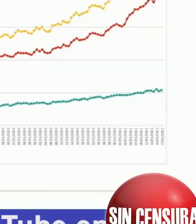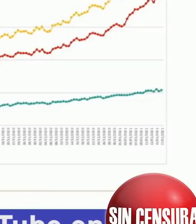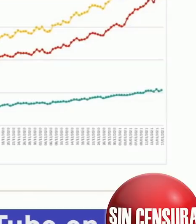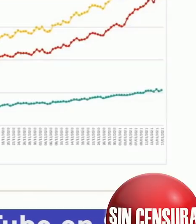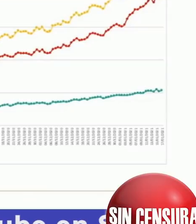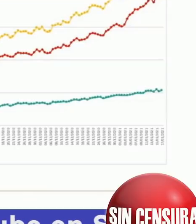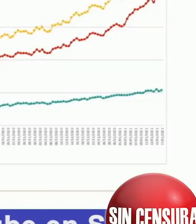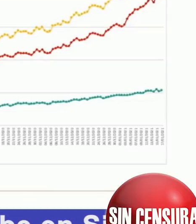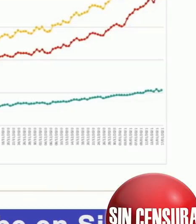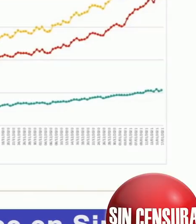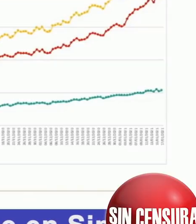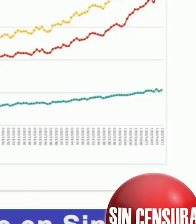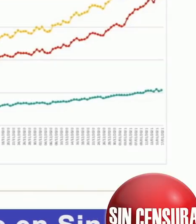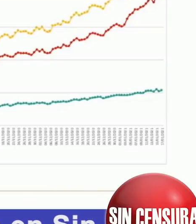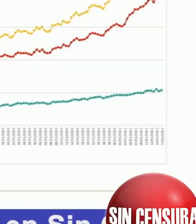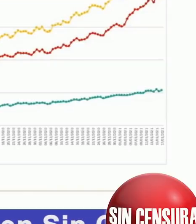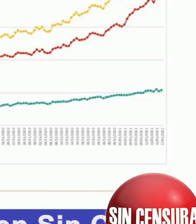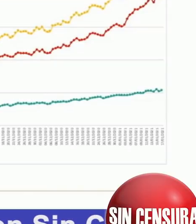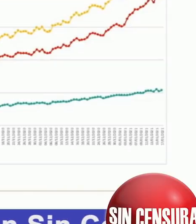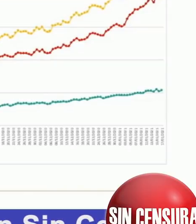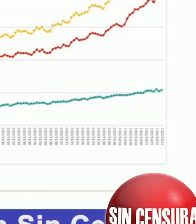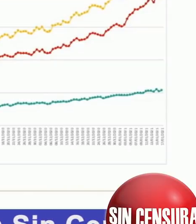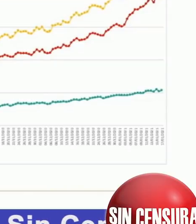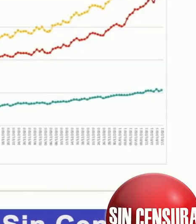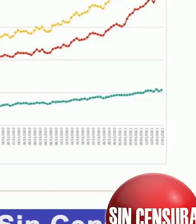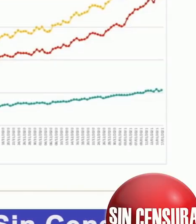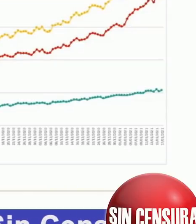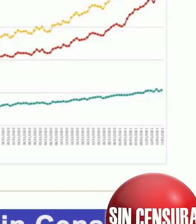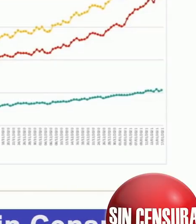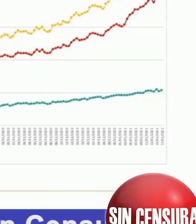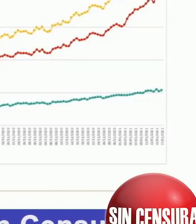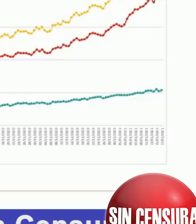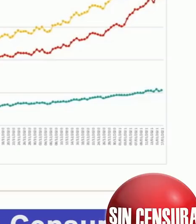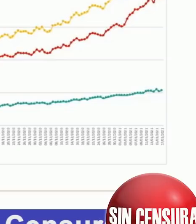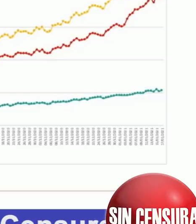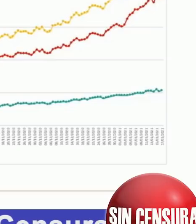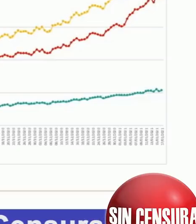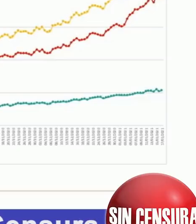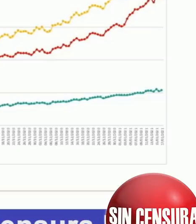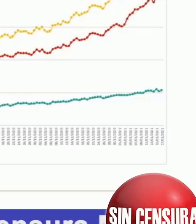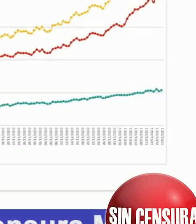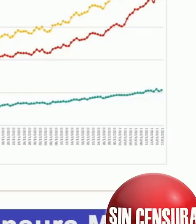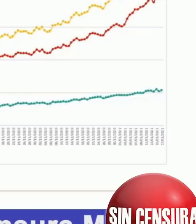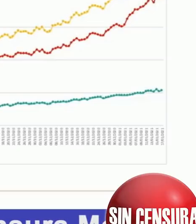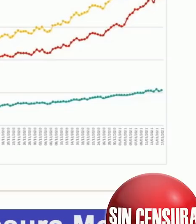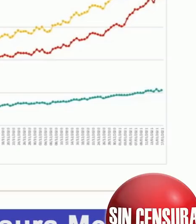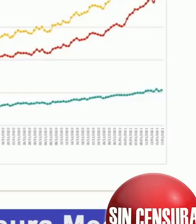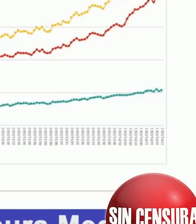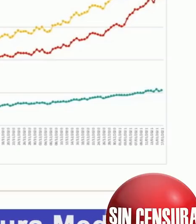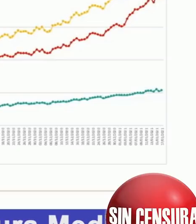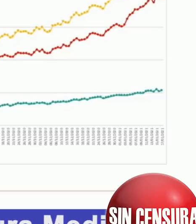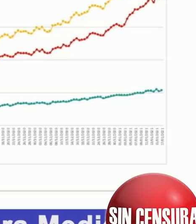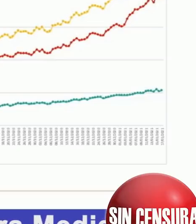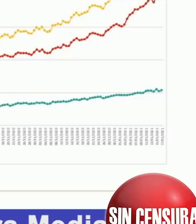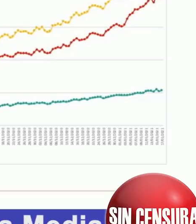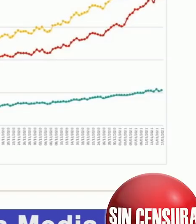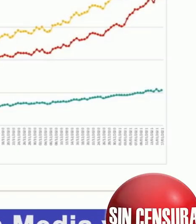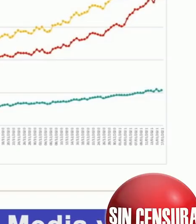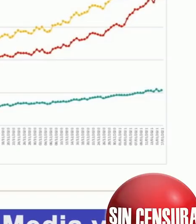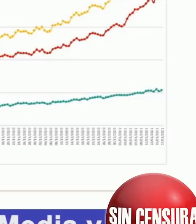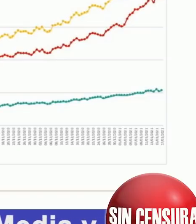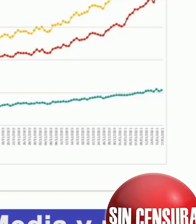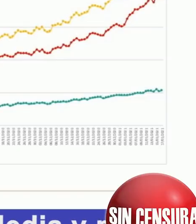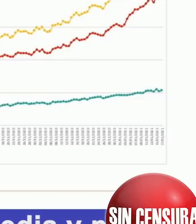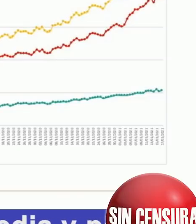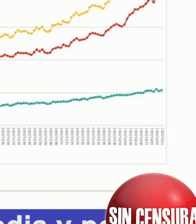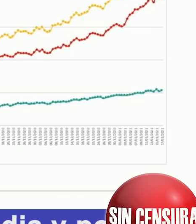curva de hospitalización empieza en mayo, no está desde el inicio del año, aquí empieza en mayo. La curva roja es personas que están en camas